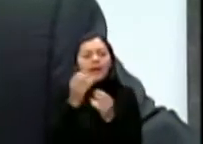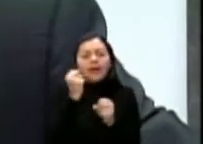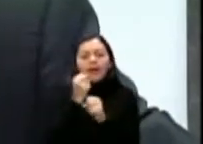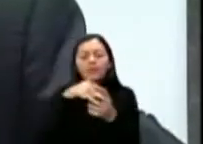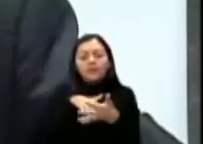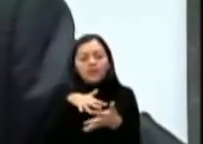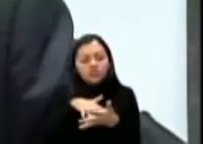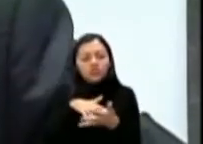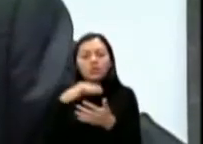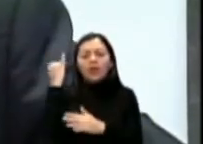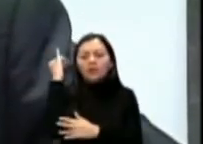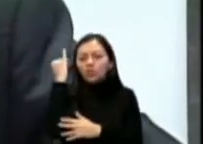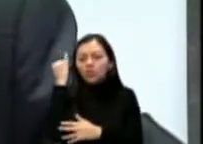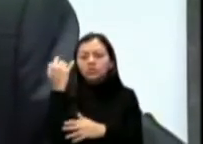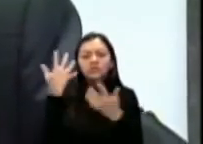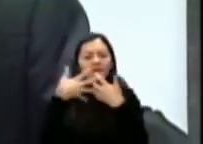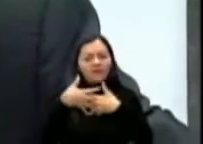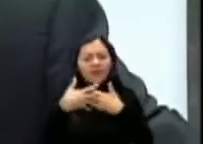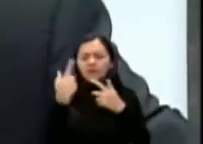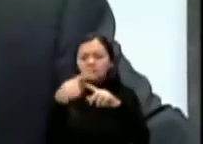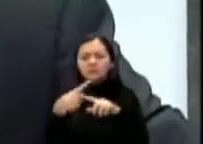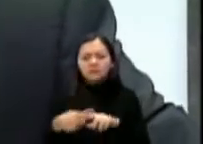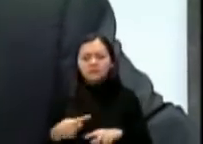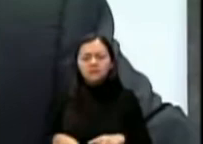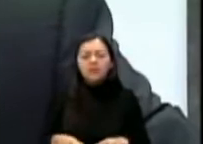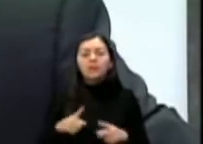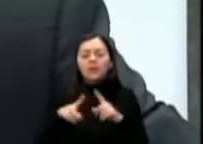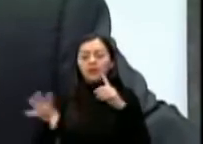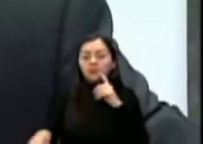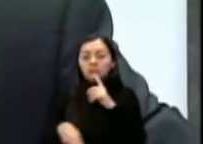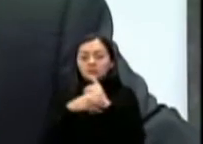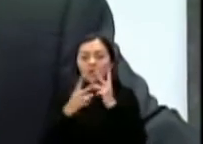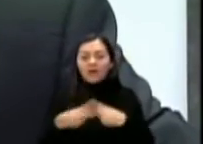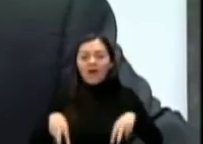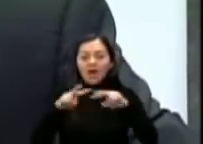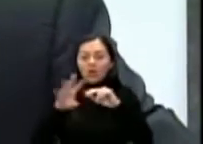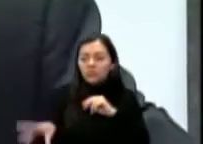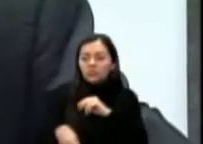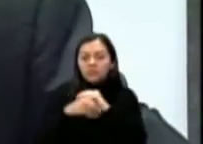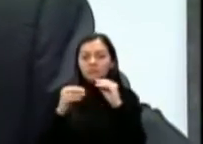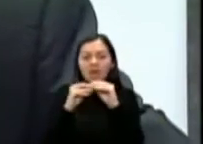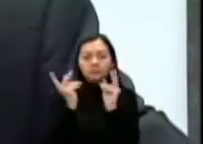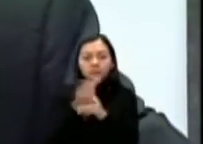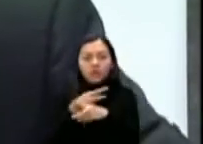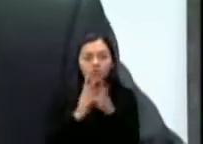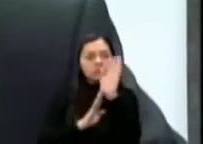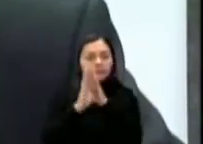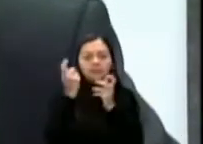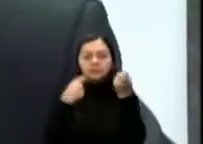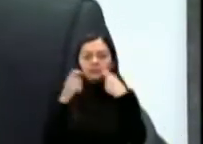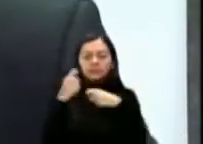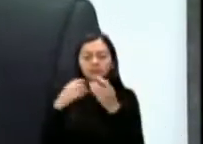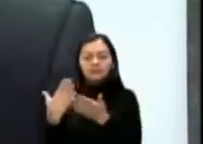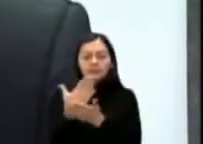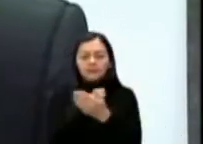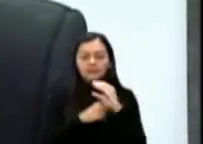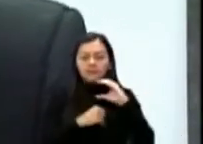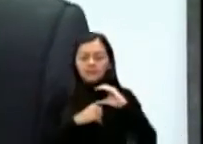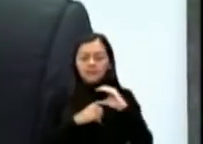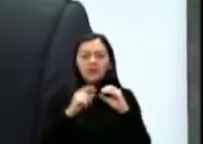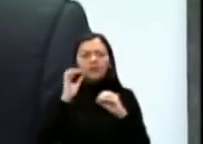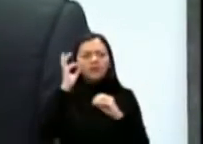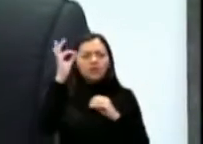solamente a productos primarios agrícolas sino generar valor agregado que genere más riqueza para que su destino sea